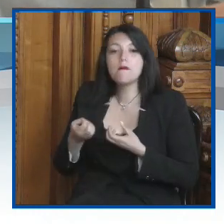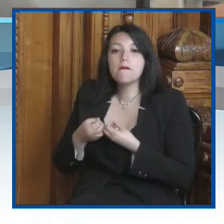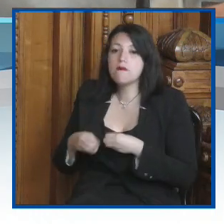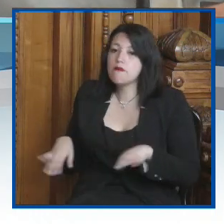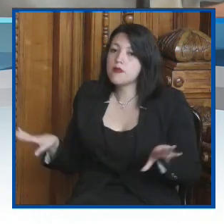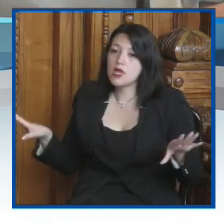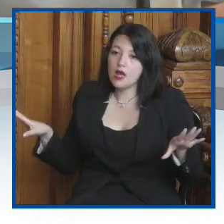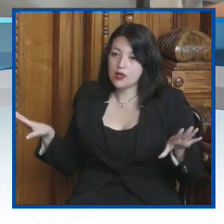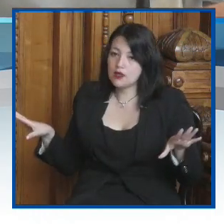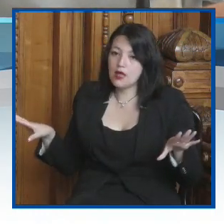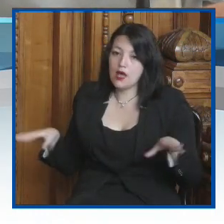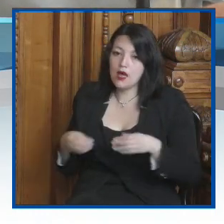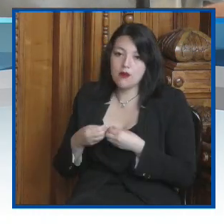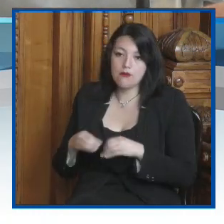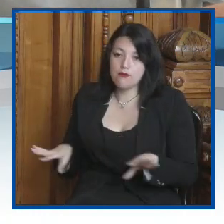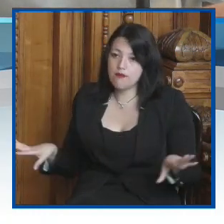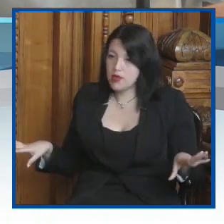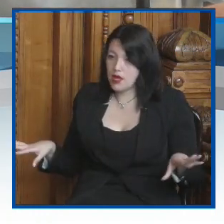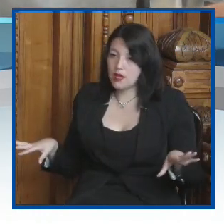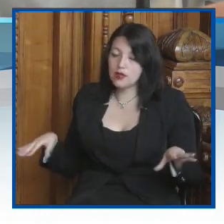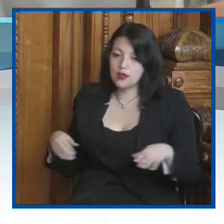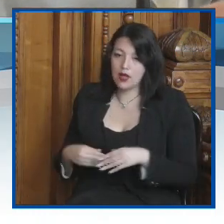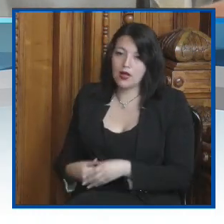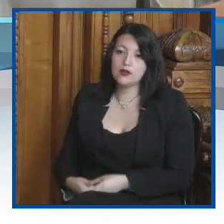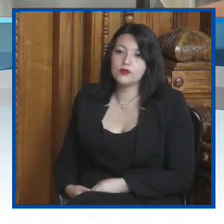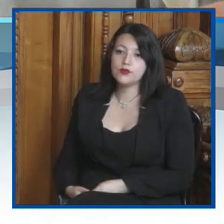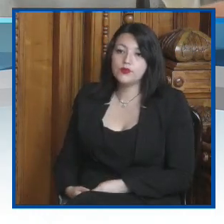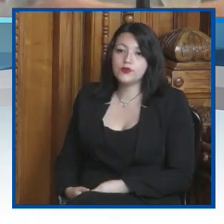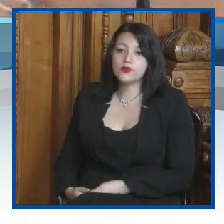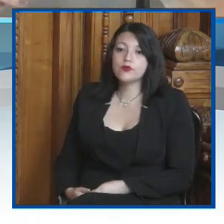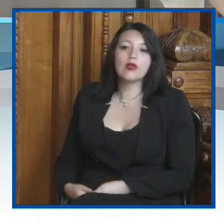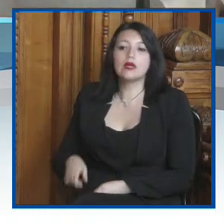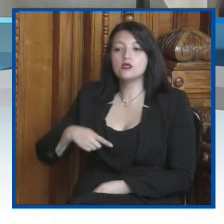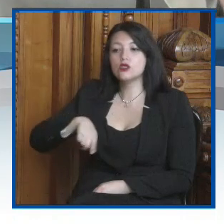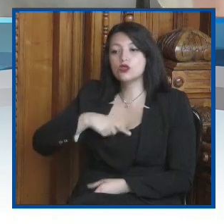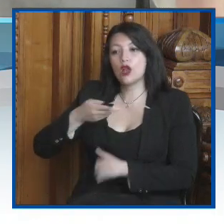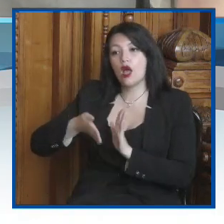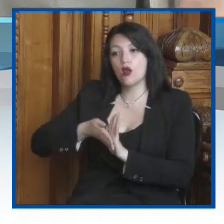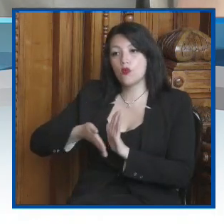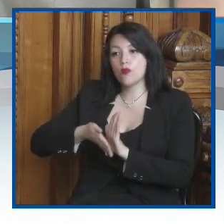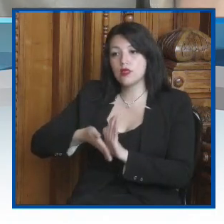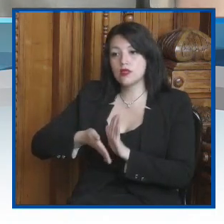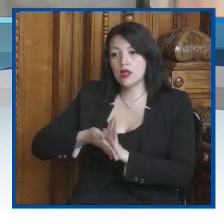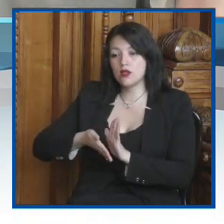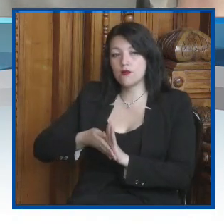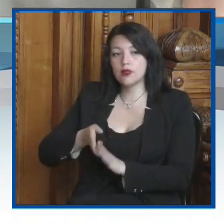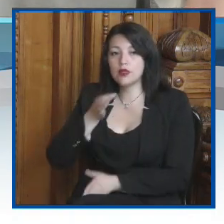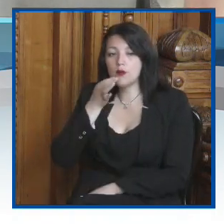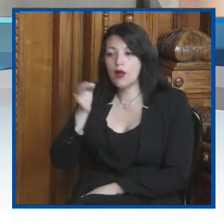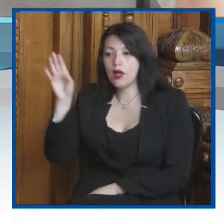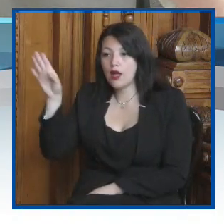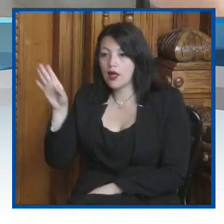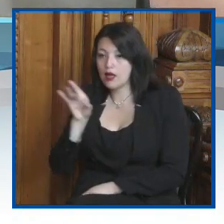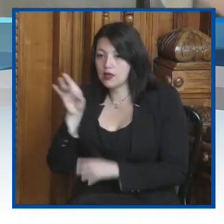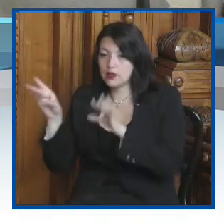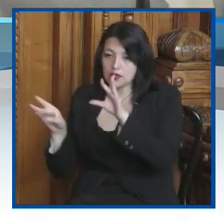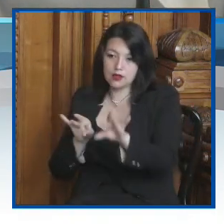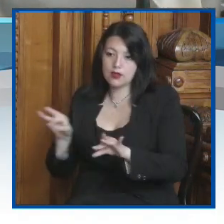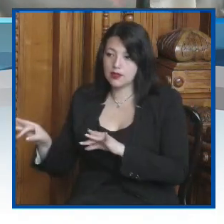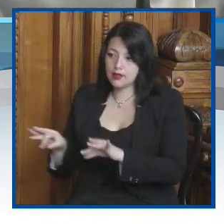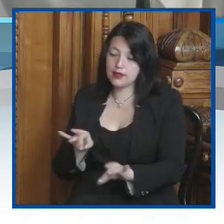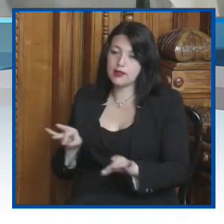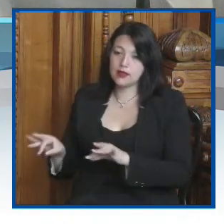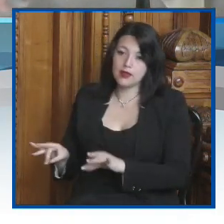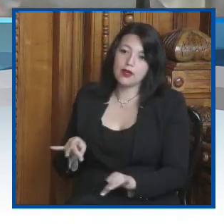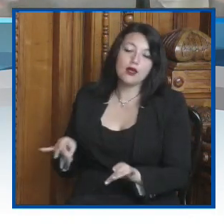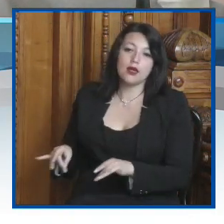eje en el que venimos razonando. Si nosotros venimos argumentando y empezamos a citar porque tal autor dice, si revoleamos los libros de